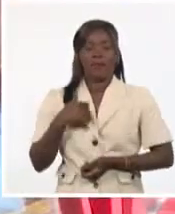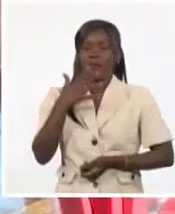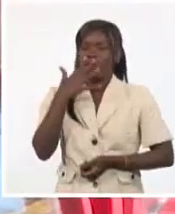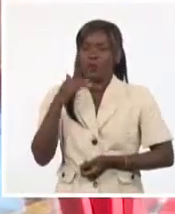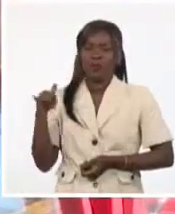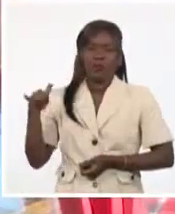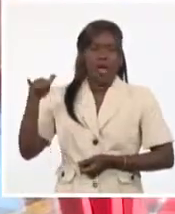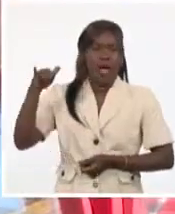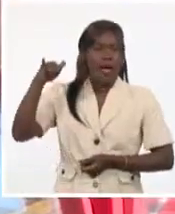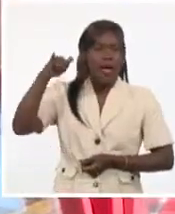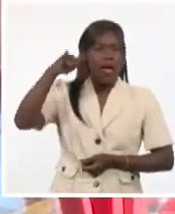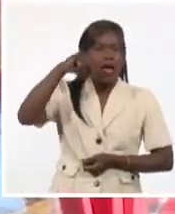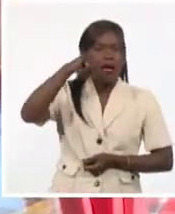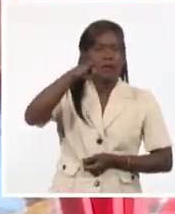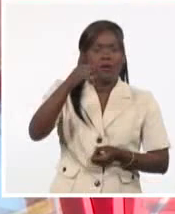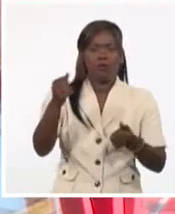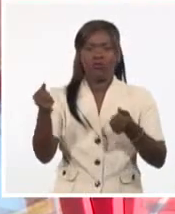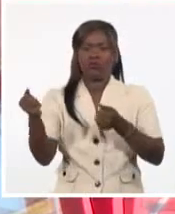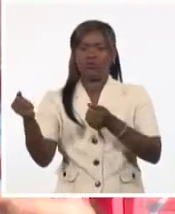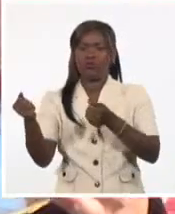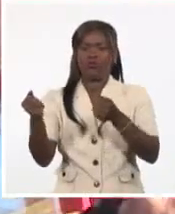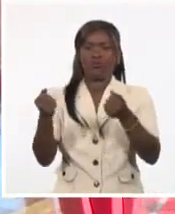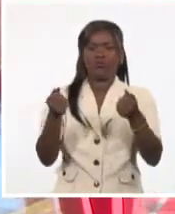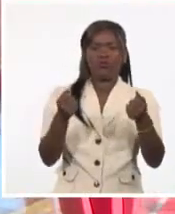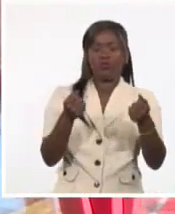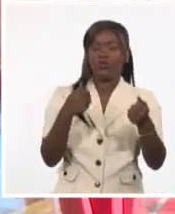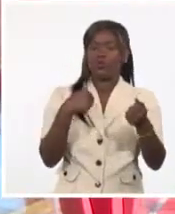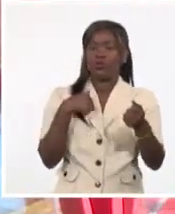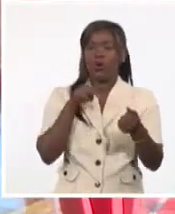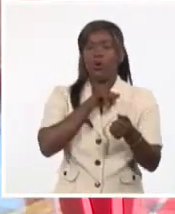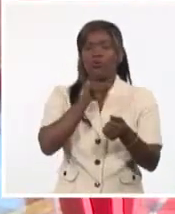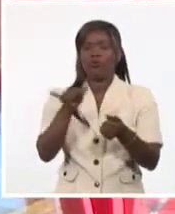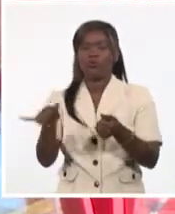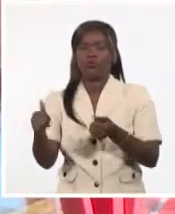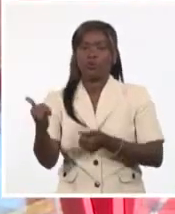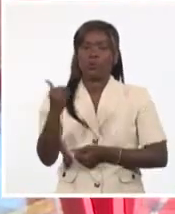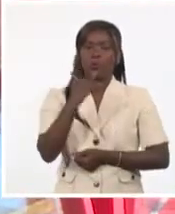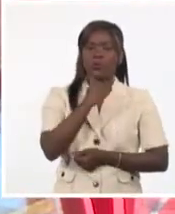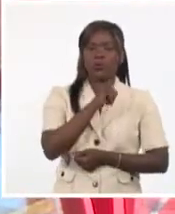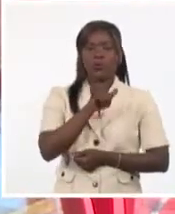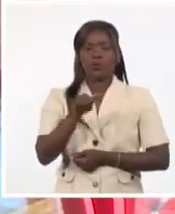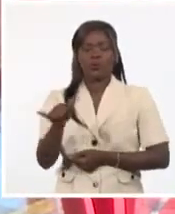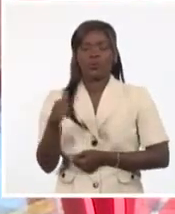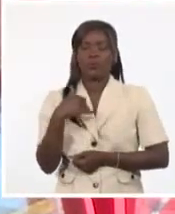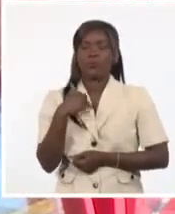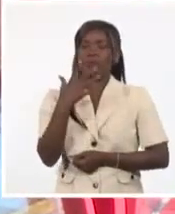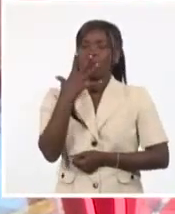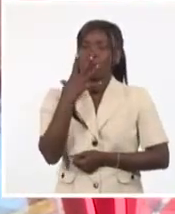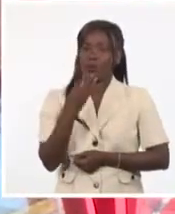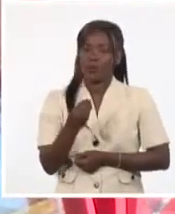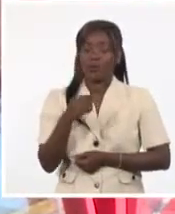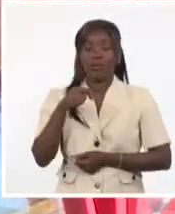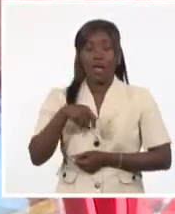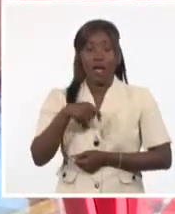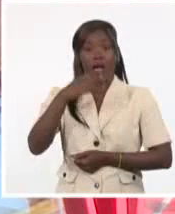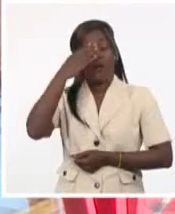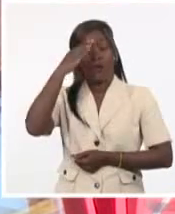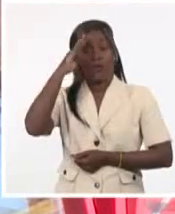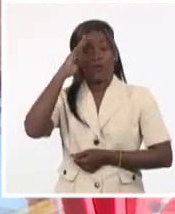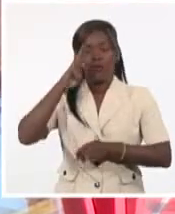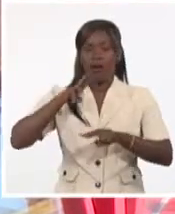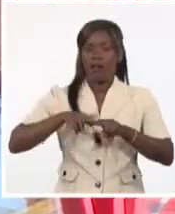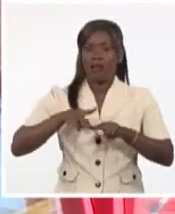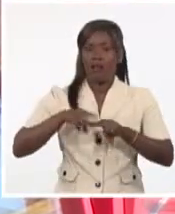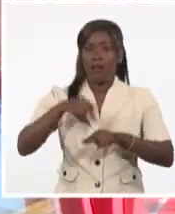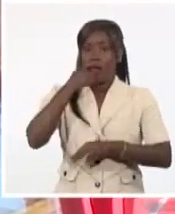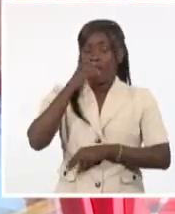volar. Gosto de vivir a Havana por la historia que tenemos con el pueblo cubano. Angola y Cuba